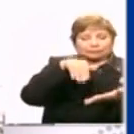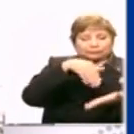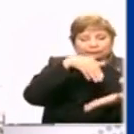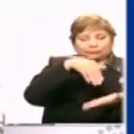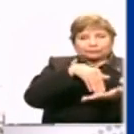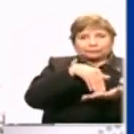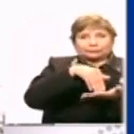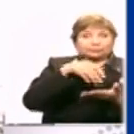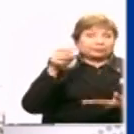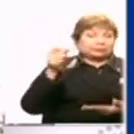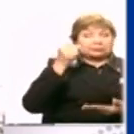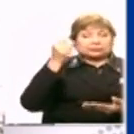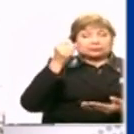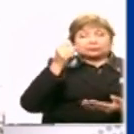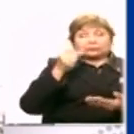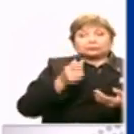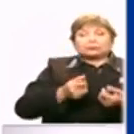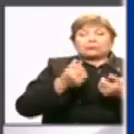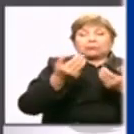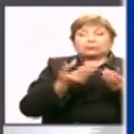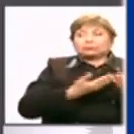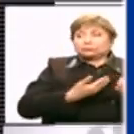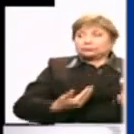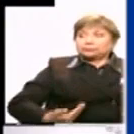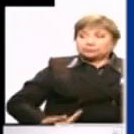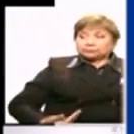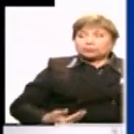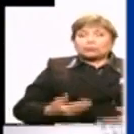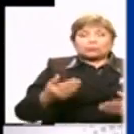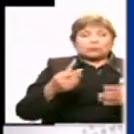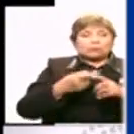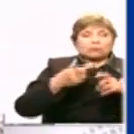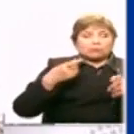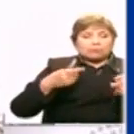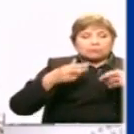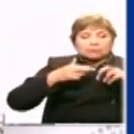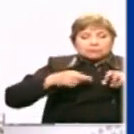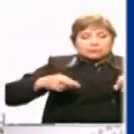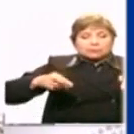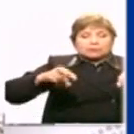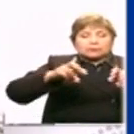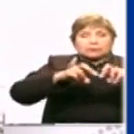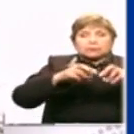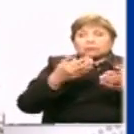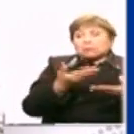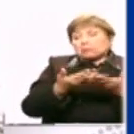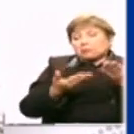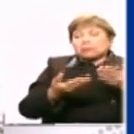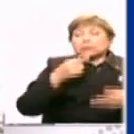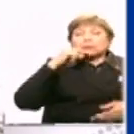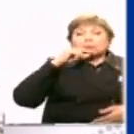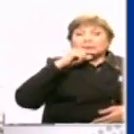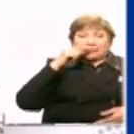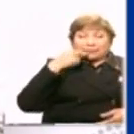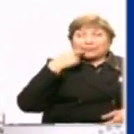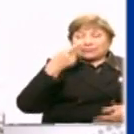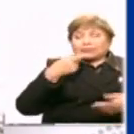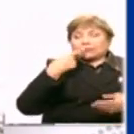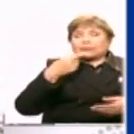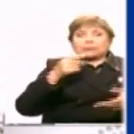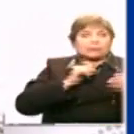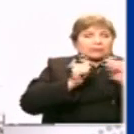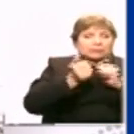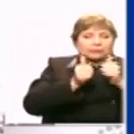te he escuchado decir esto en más de una oportunidad, pero el doctor Vladimir Cerrón ha sido muy enfático y algunos